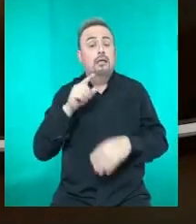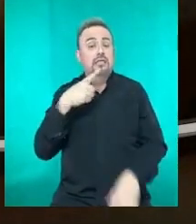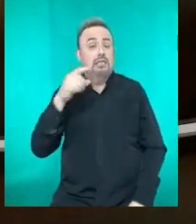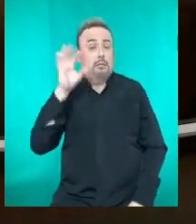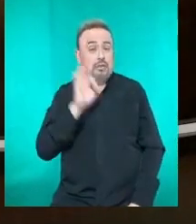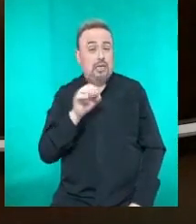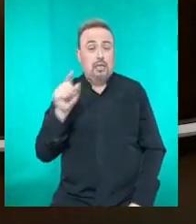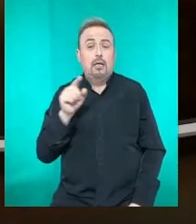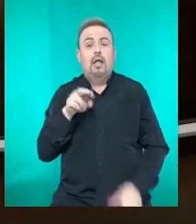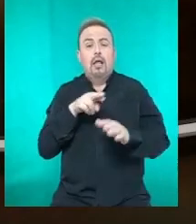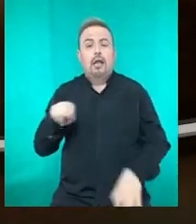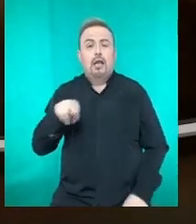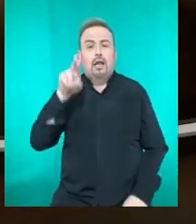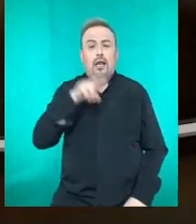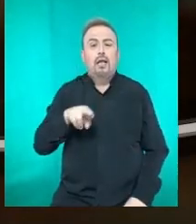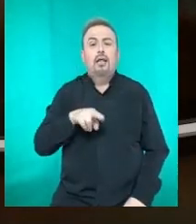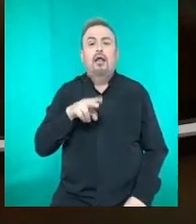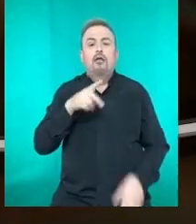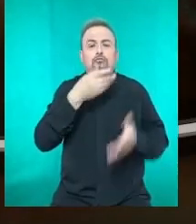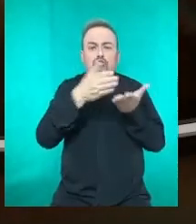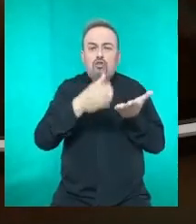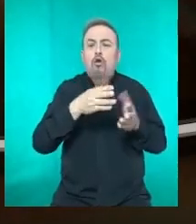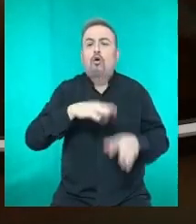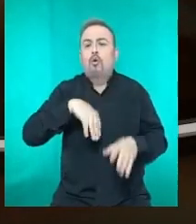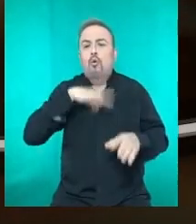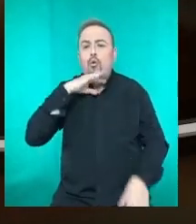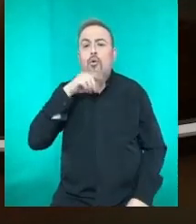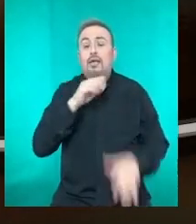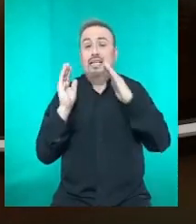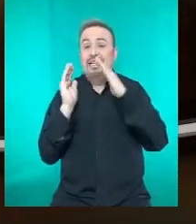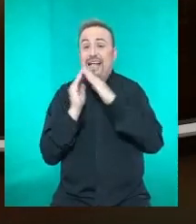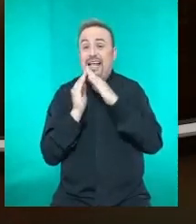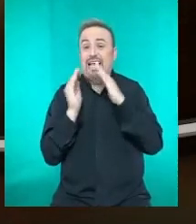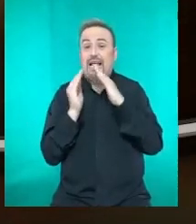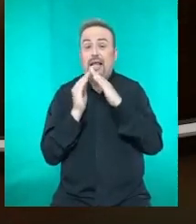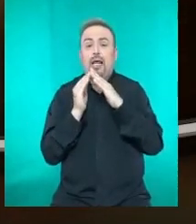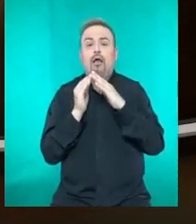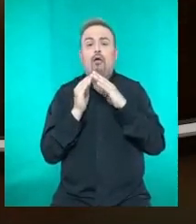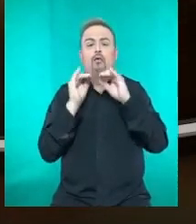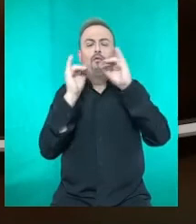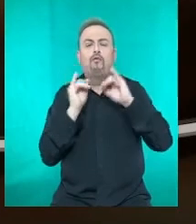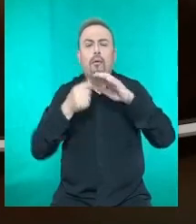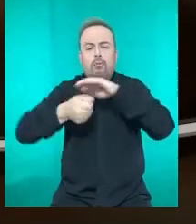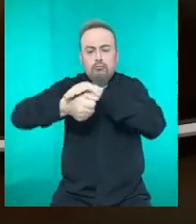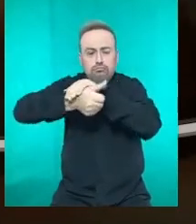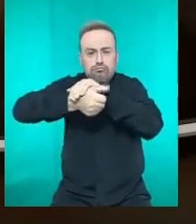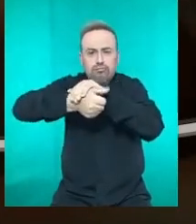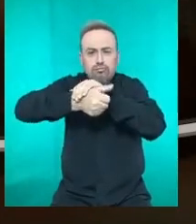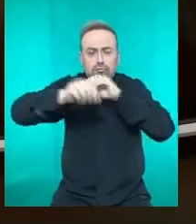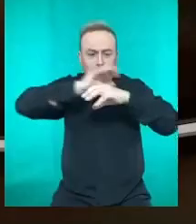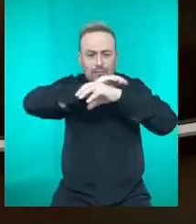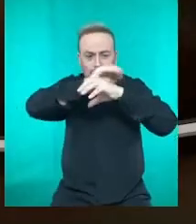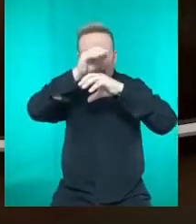100%, reciclados o reutilizados. Construyeron una casa que se denomina casa con forma de tortuga, que tiene esta forma de